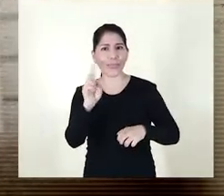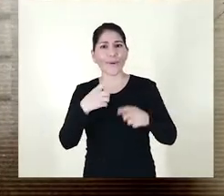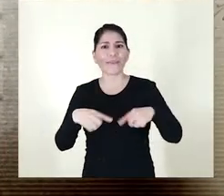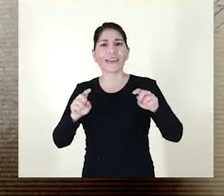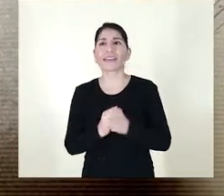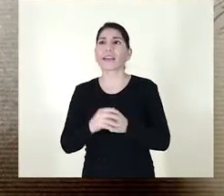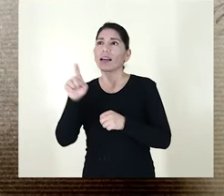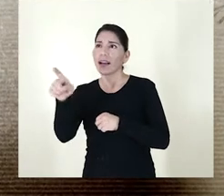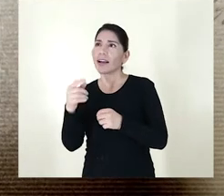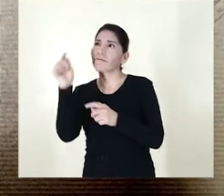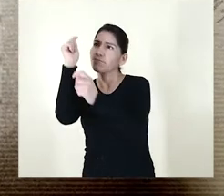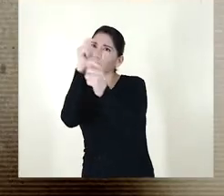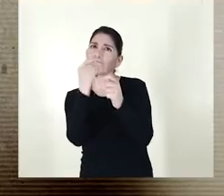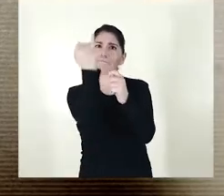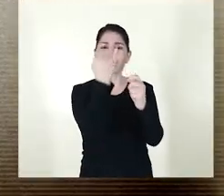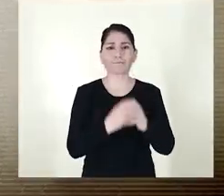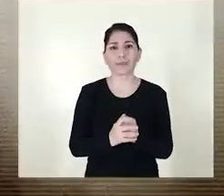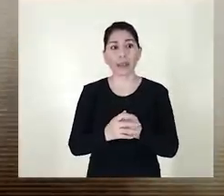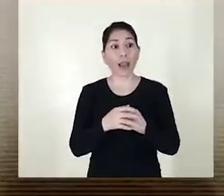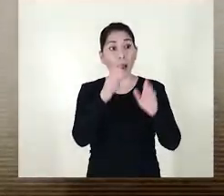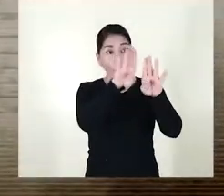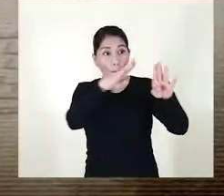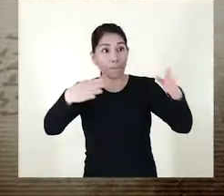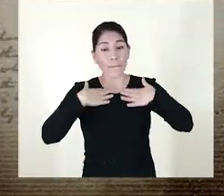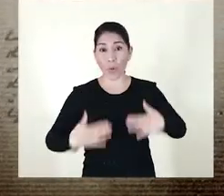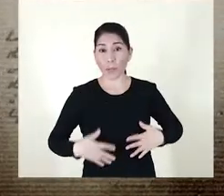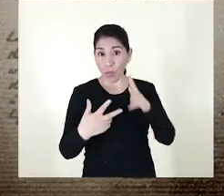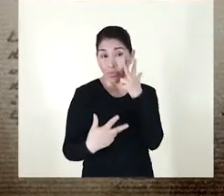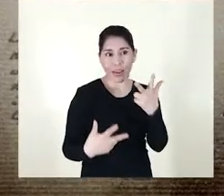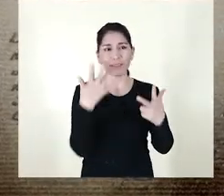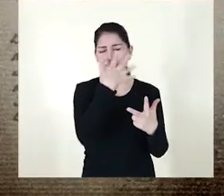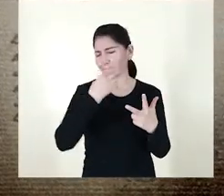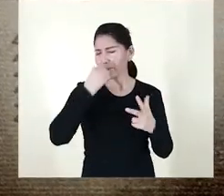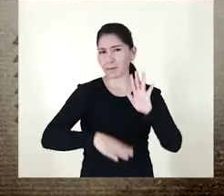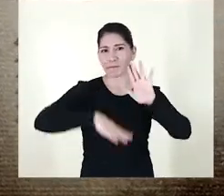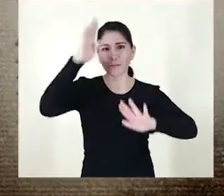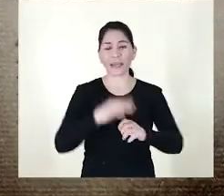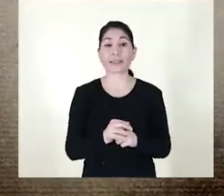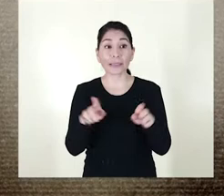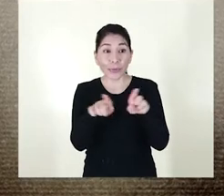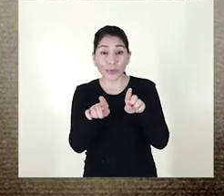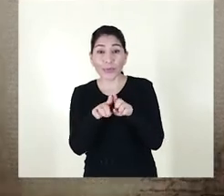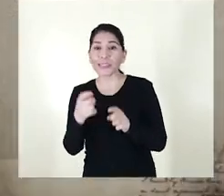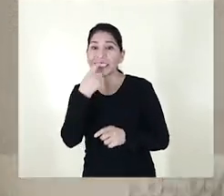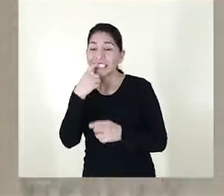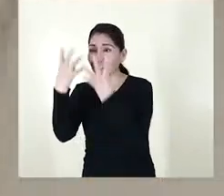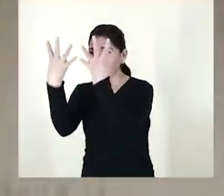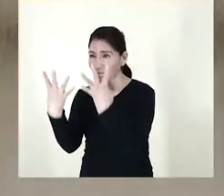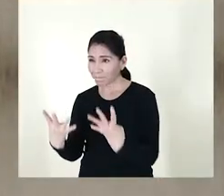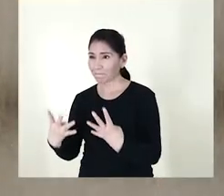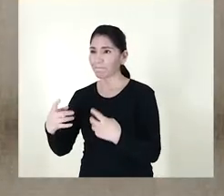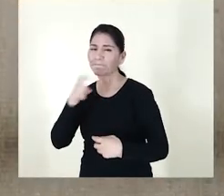corrido y están bellamente ornamentados. La portada de 3 cuerpos es una de las más hermosas de la ciudad y la acompañan ventanas voladas